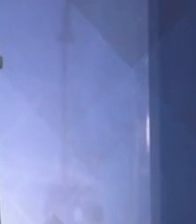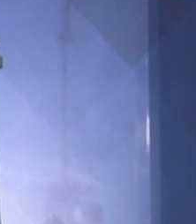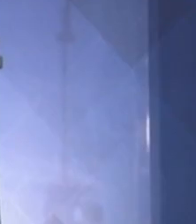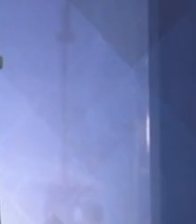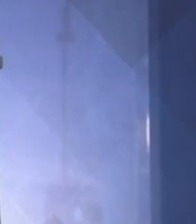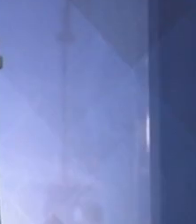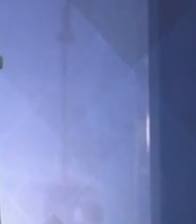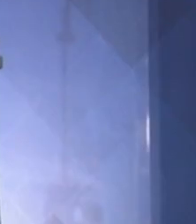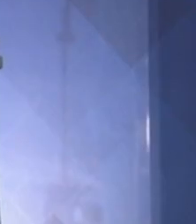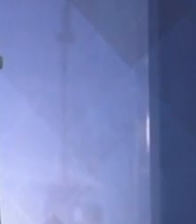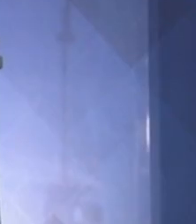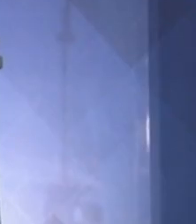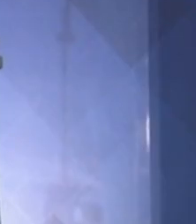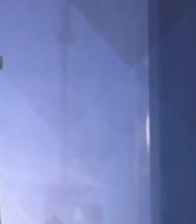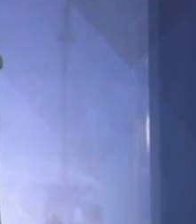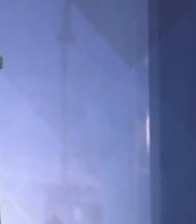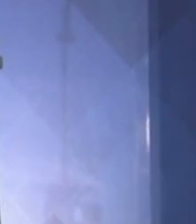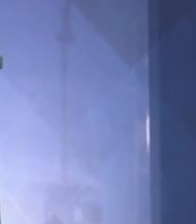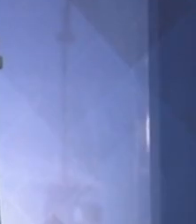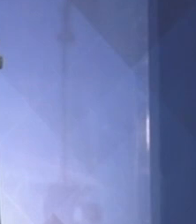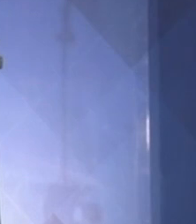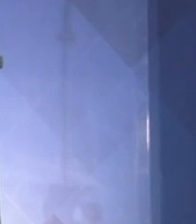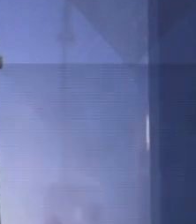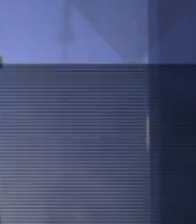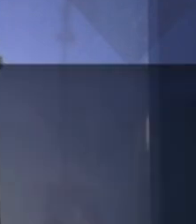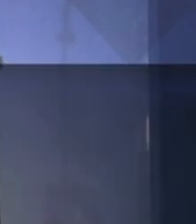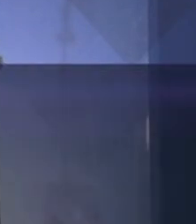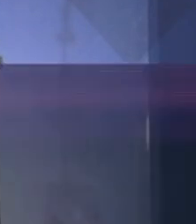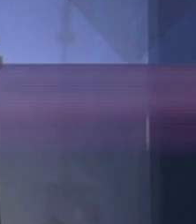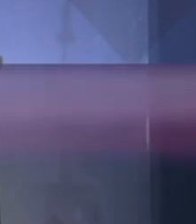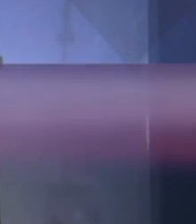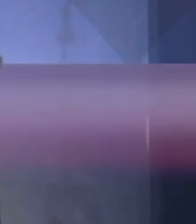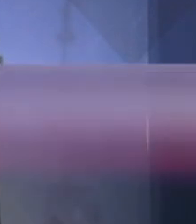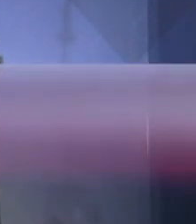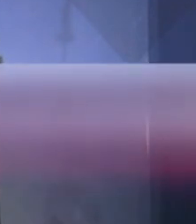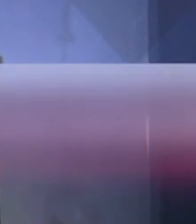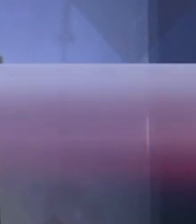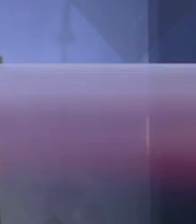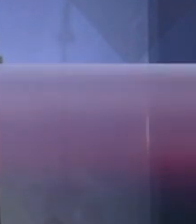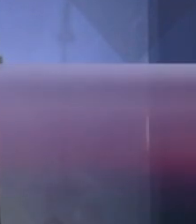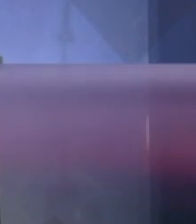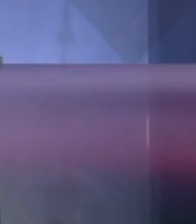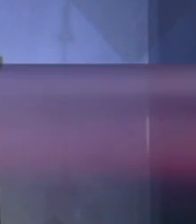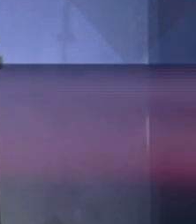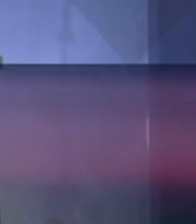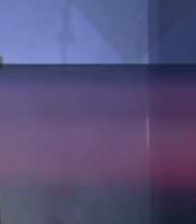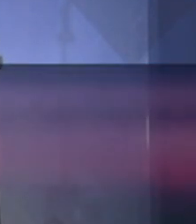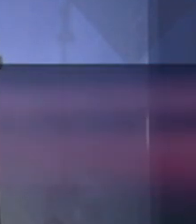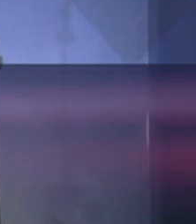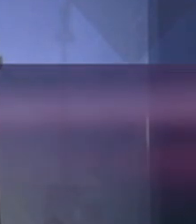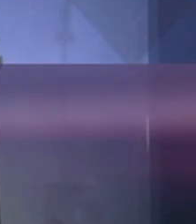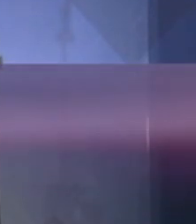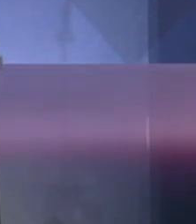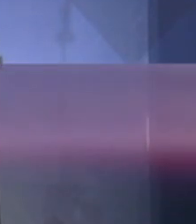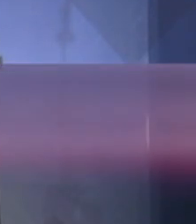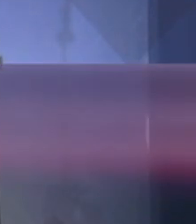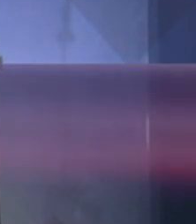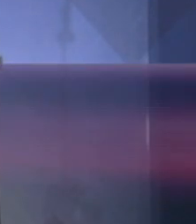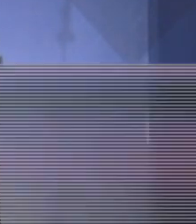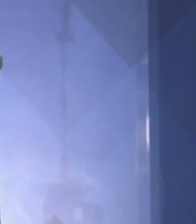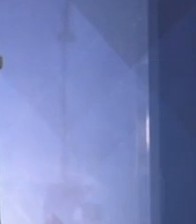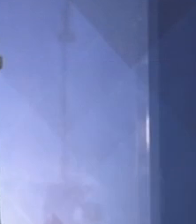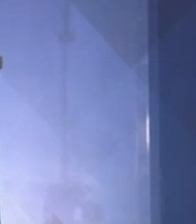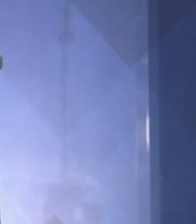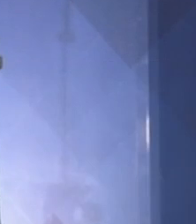Hola, ¿qué tal? El COVID-19 nos ha desnudado como país en múltiples áreas y el área educativa es una de ellas. Tenemos